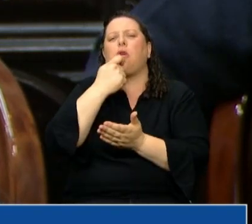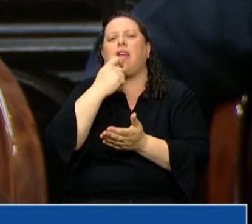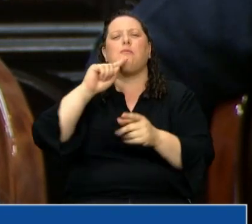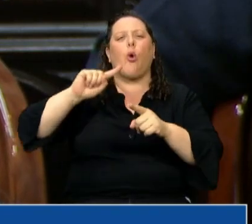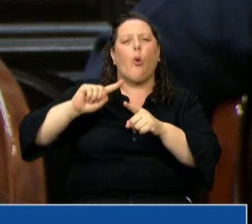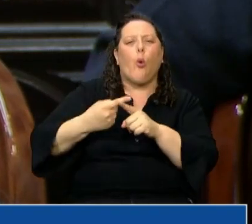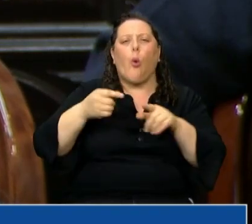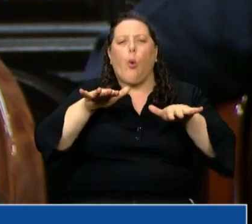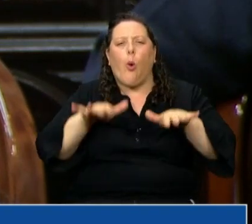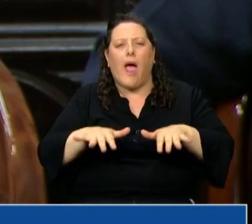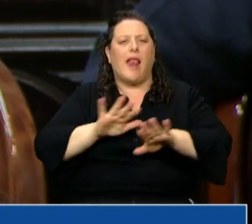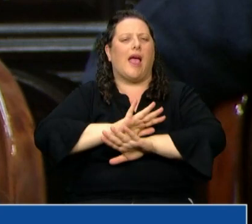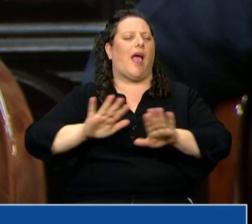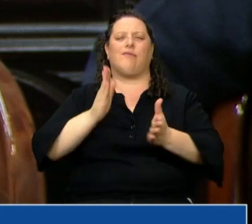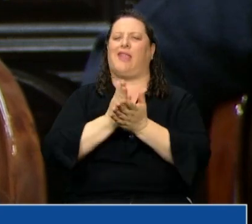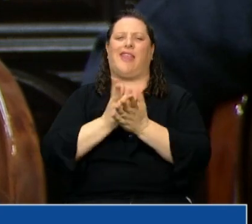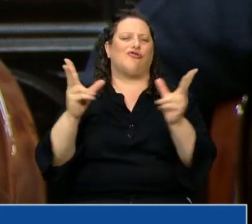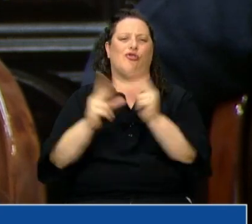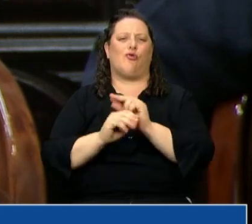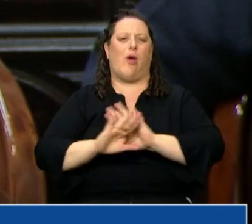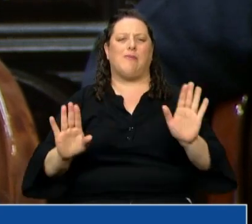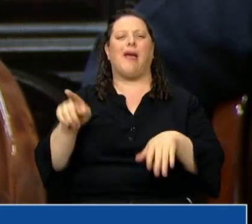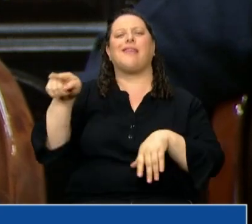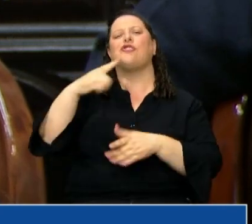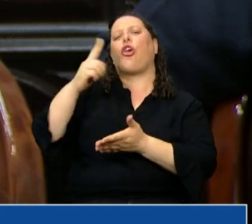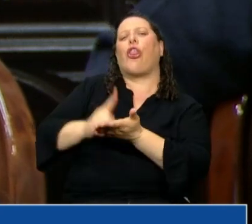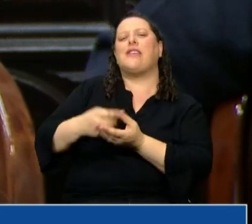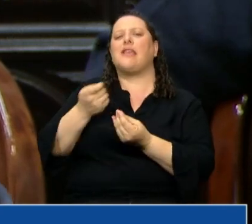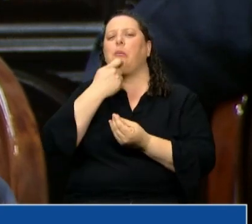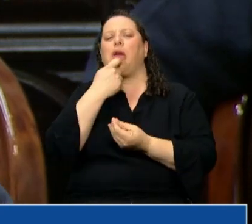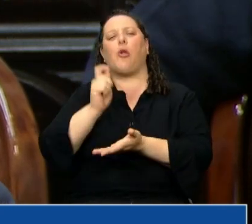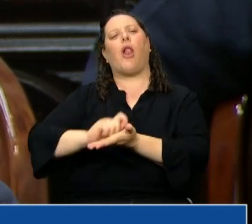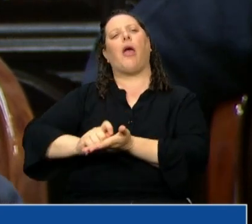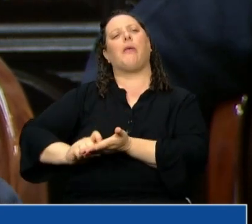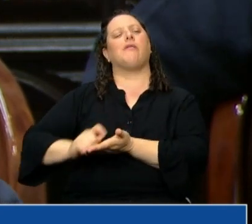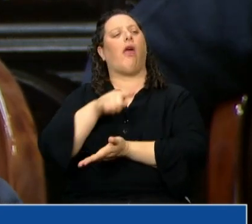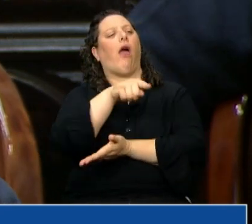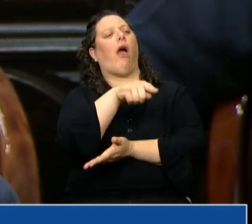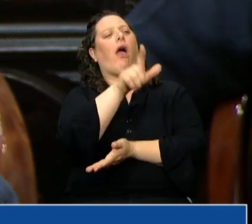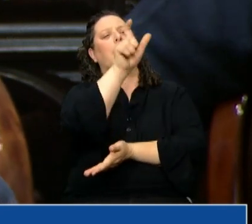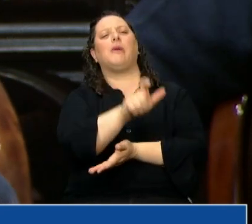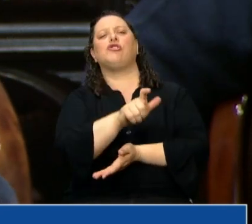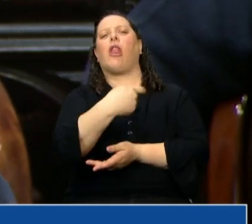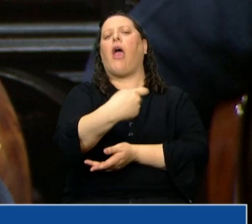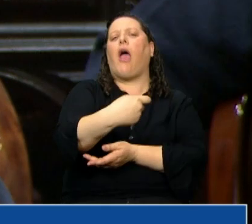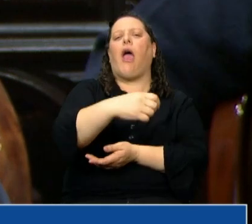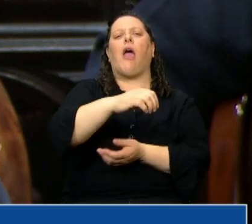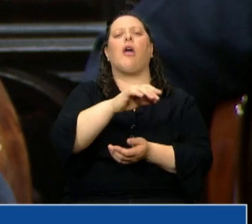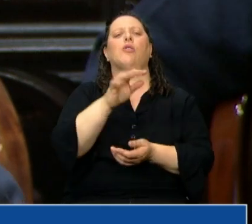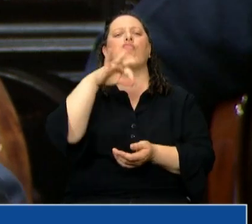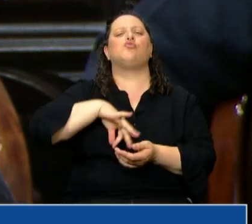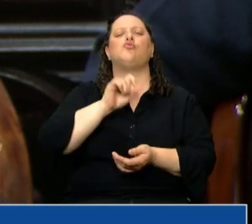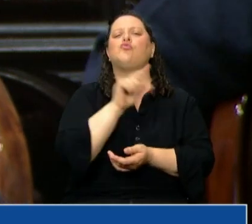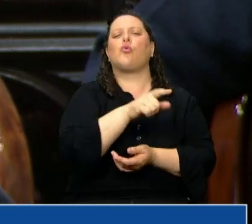que proponen que con una lapicera se regula cuánto gana y cuánto cobra un jubilado y no a través de una fórmula que